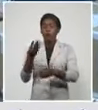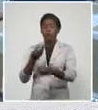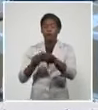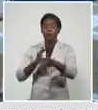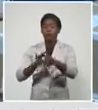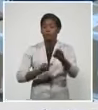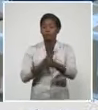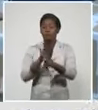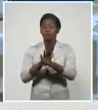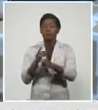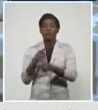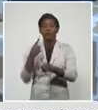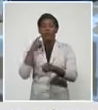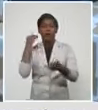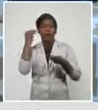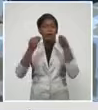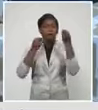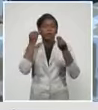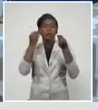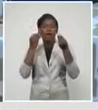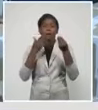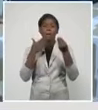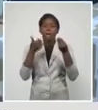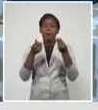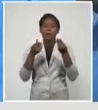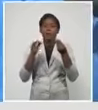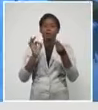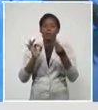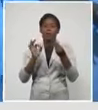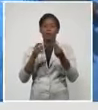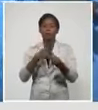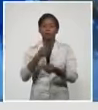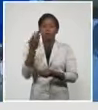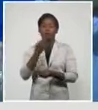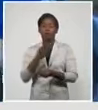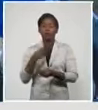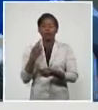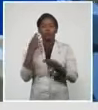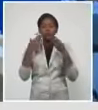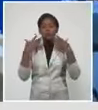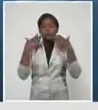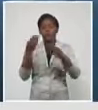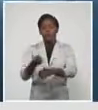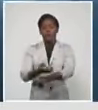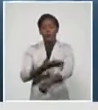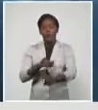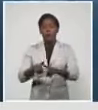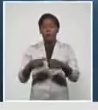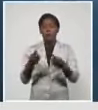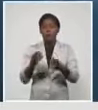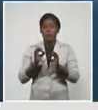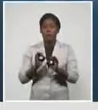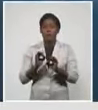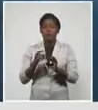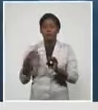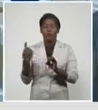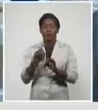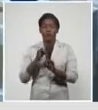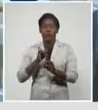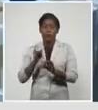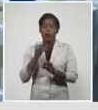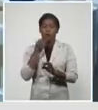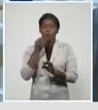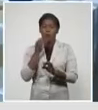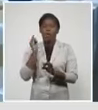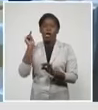para nosotros, por supuesto, que es un orgullo, un placer. Después de un arduo trabajo, tenemos la satisfacción de anunciar que ya se encuentran en Guantánamo